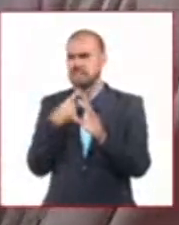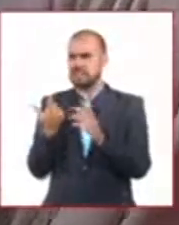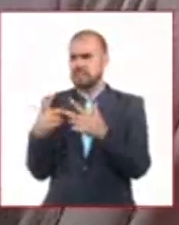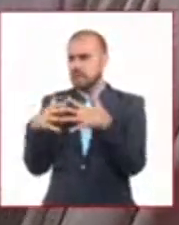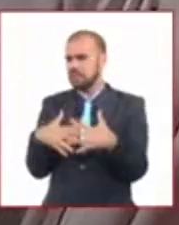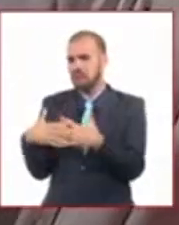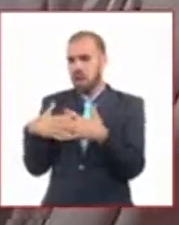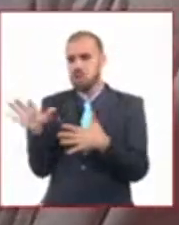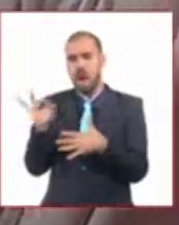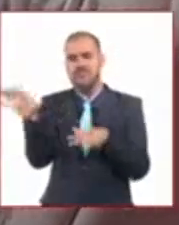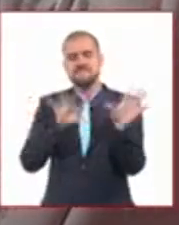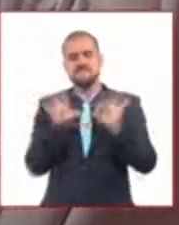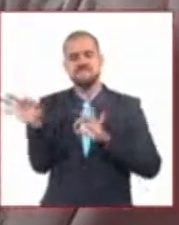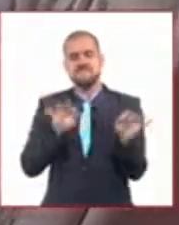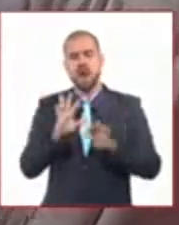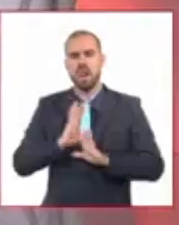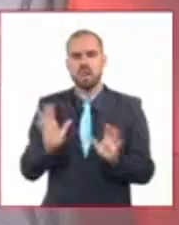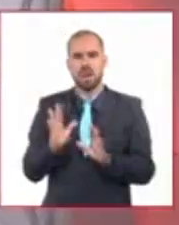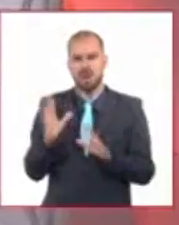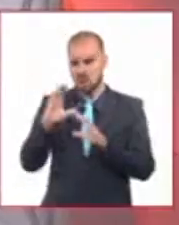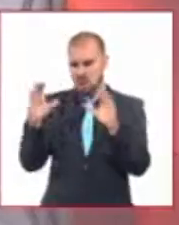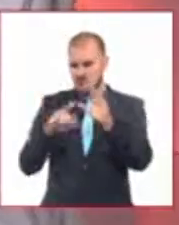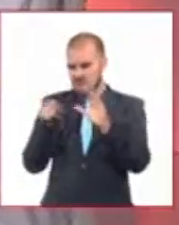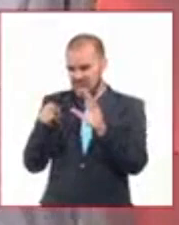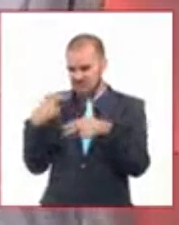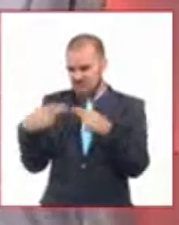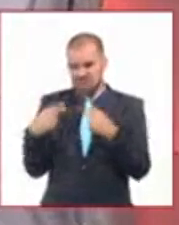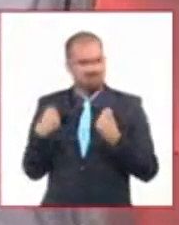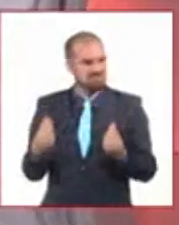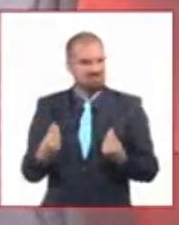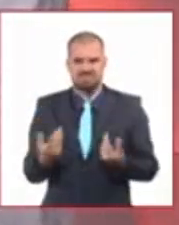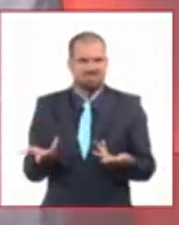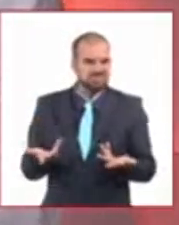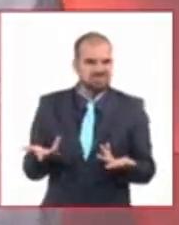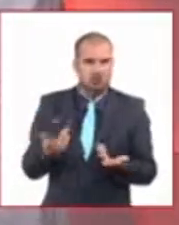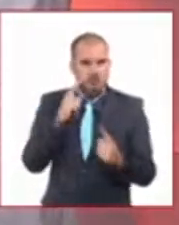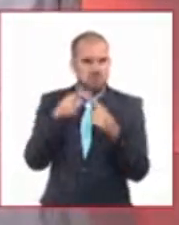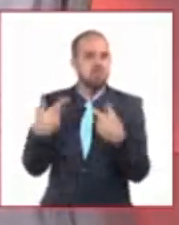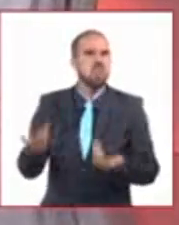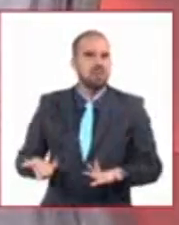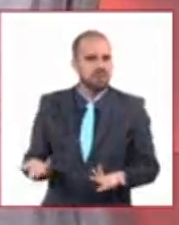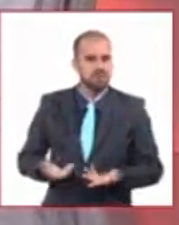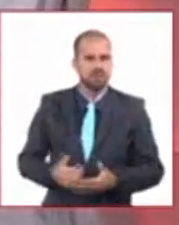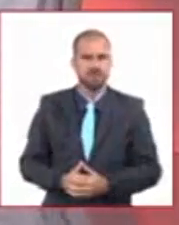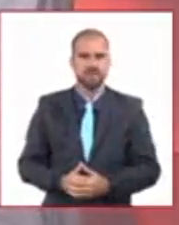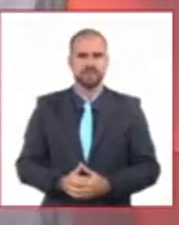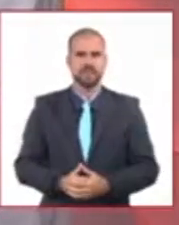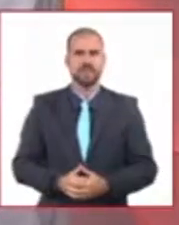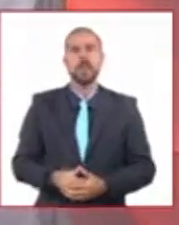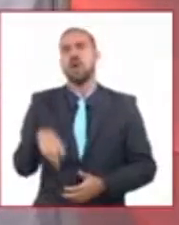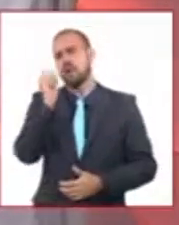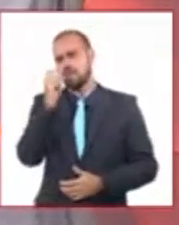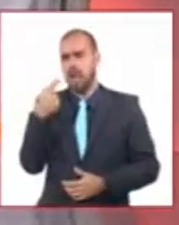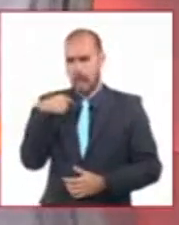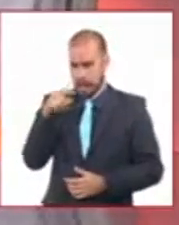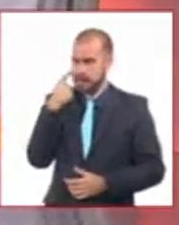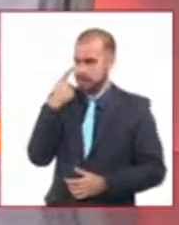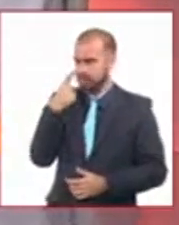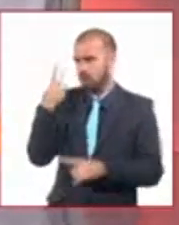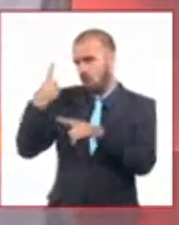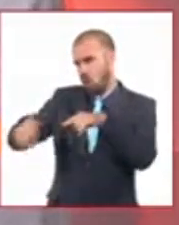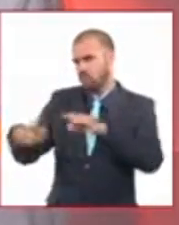o cumbre para que no mirémoslo de una manera quizá un poco diferente están